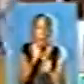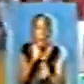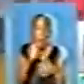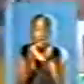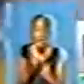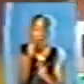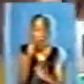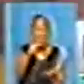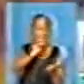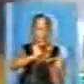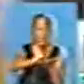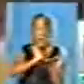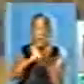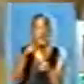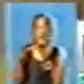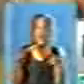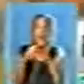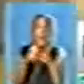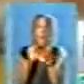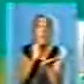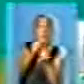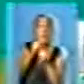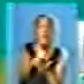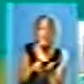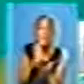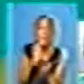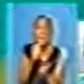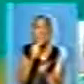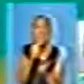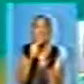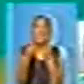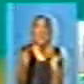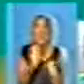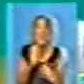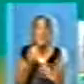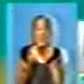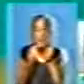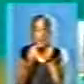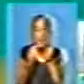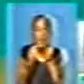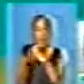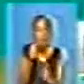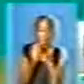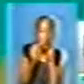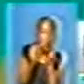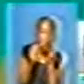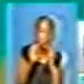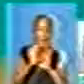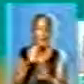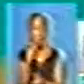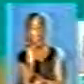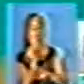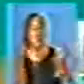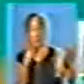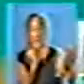uno de los diputados del frente para la victoria iba a participar en una suerte de intención y controlar la situación miren quién era